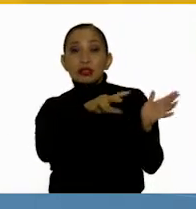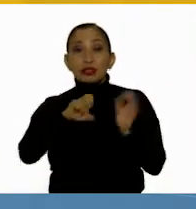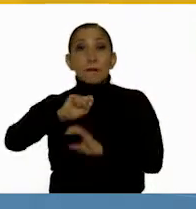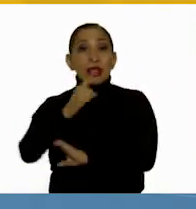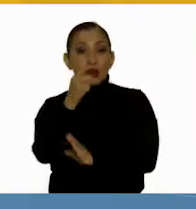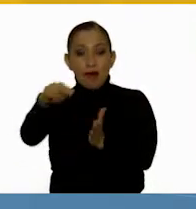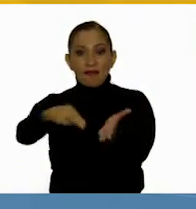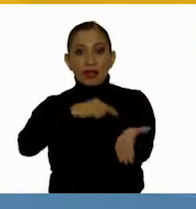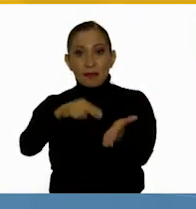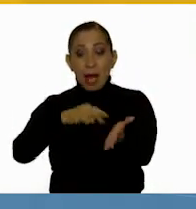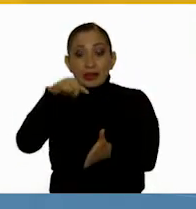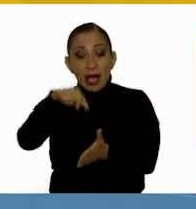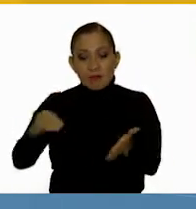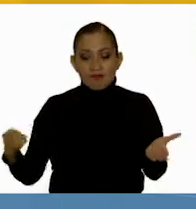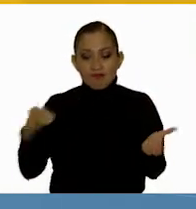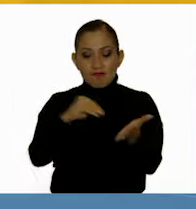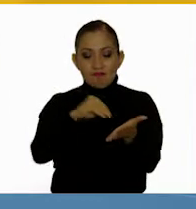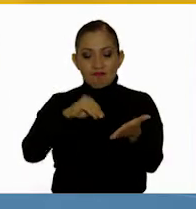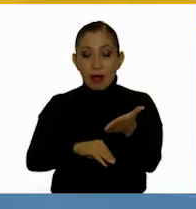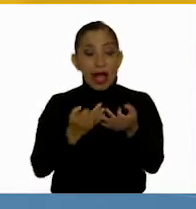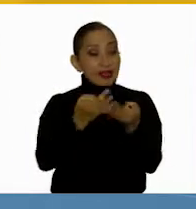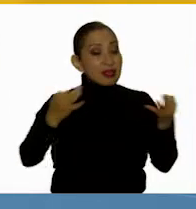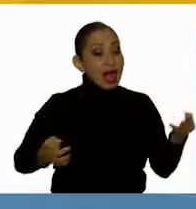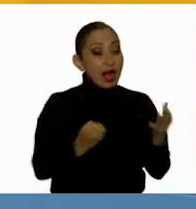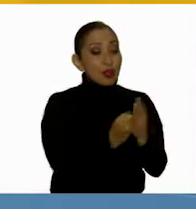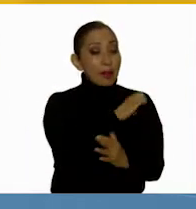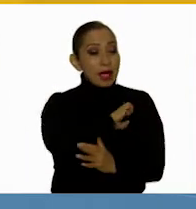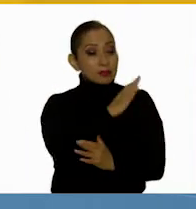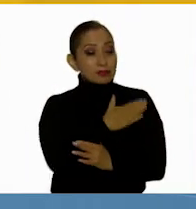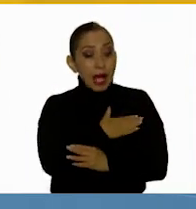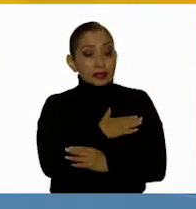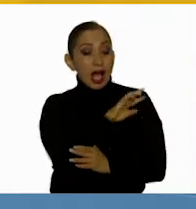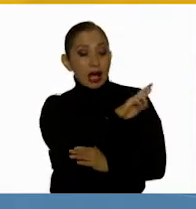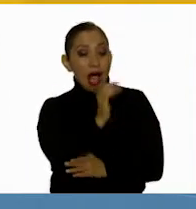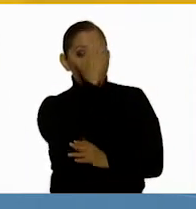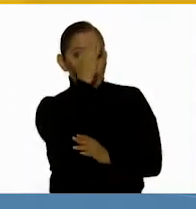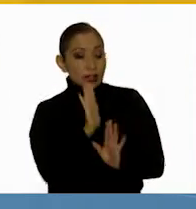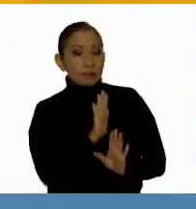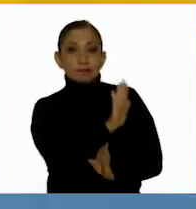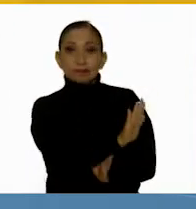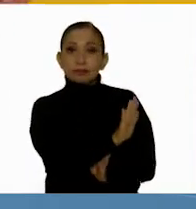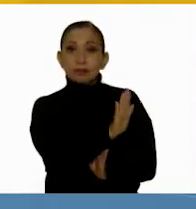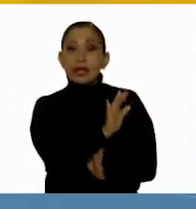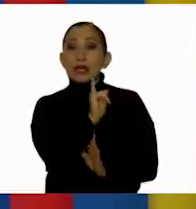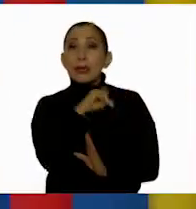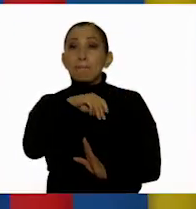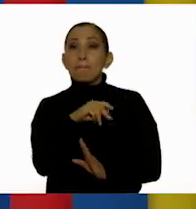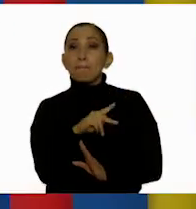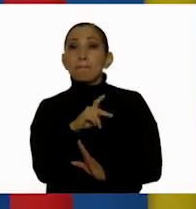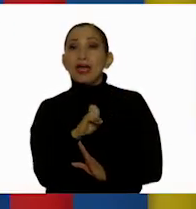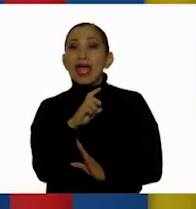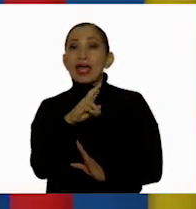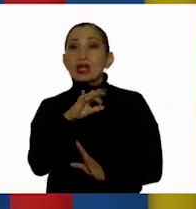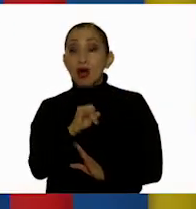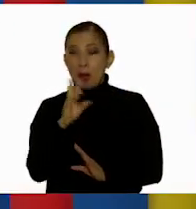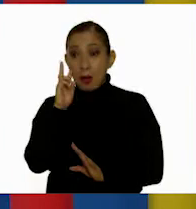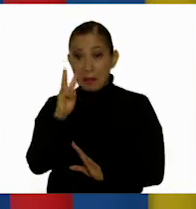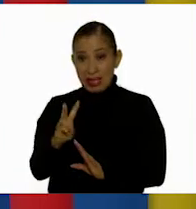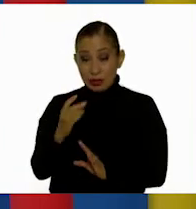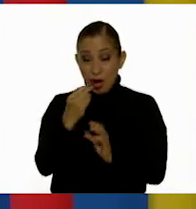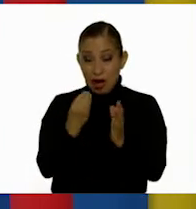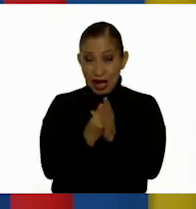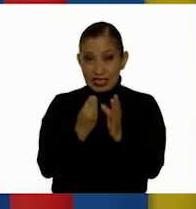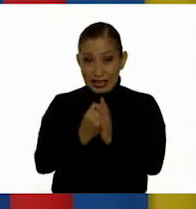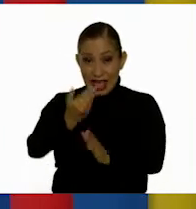1821. Y ahí se estableció que el territorio de la Nueva España sería reconocido como un imperio. Como vimos en el ciclo